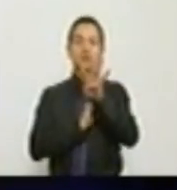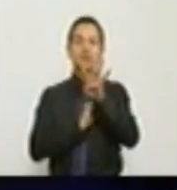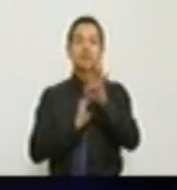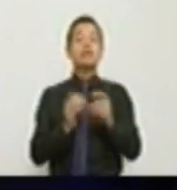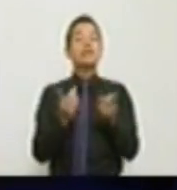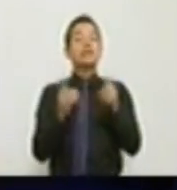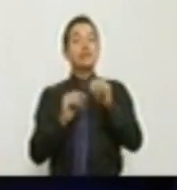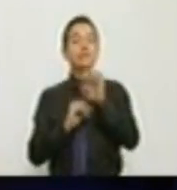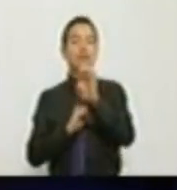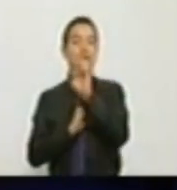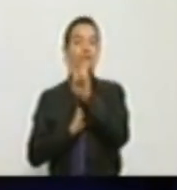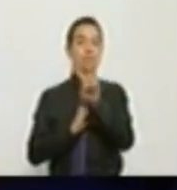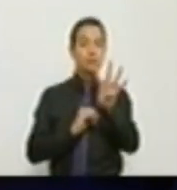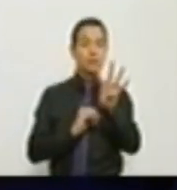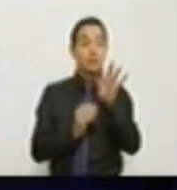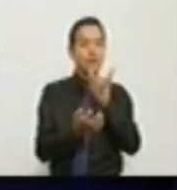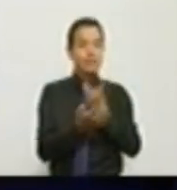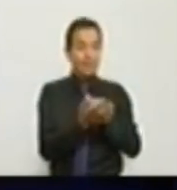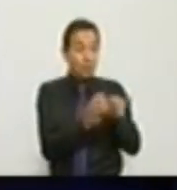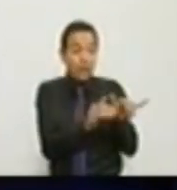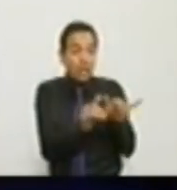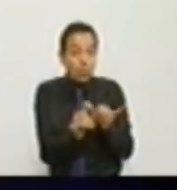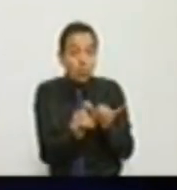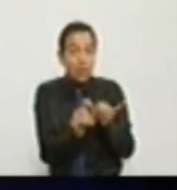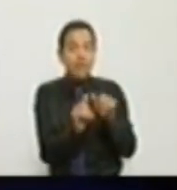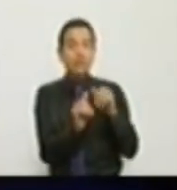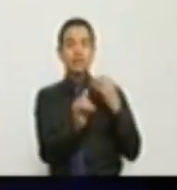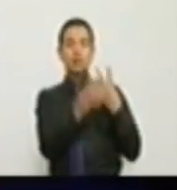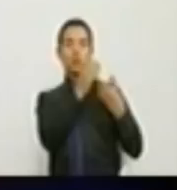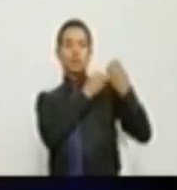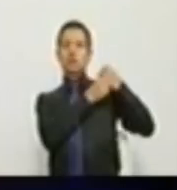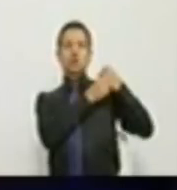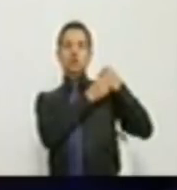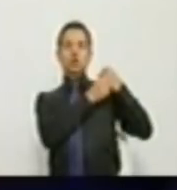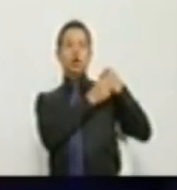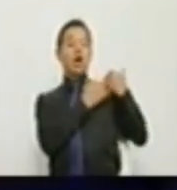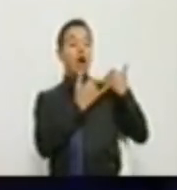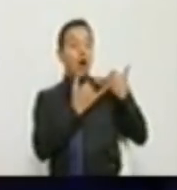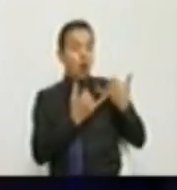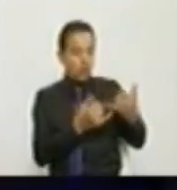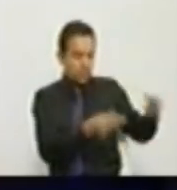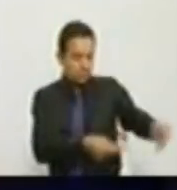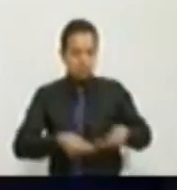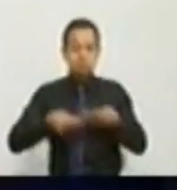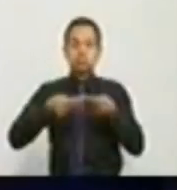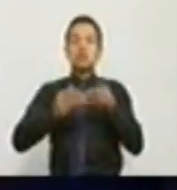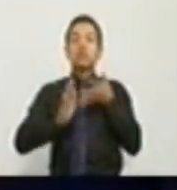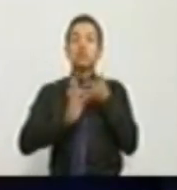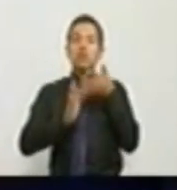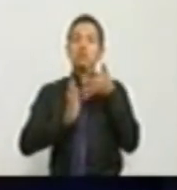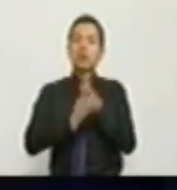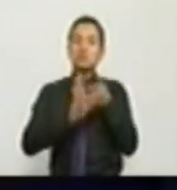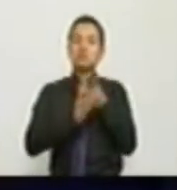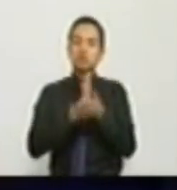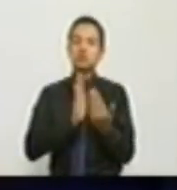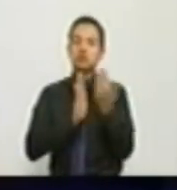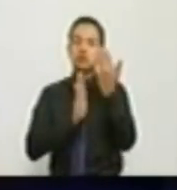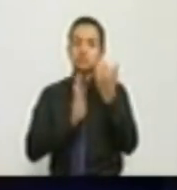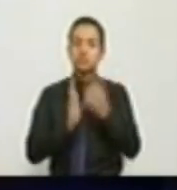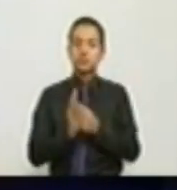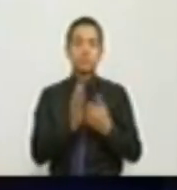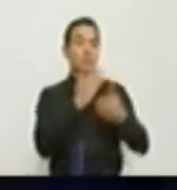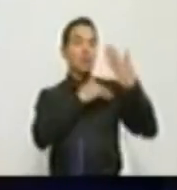a lo que sucedió hace 4 años, hoy en día tenemos información. Hace 4 años no teníamos